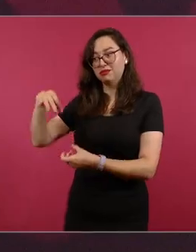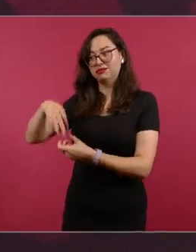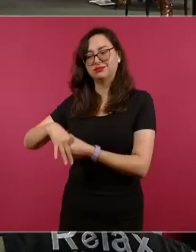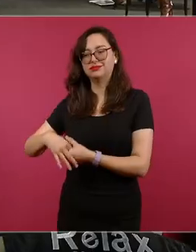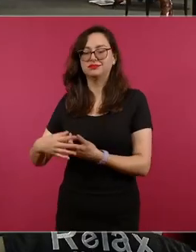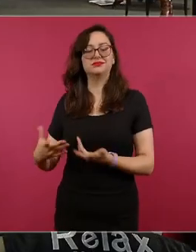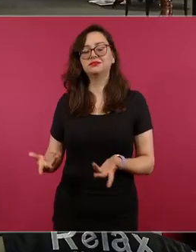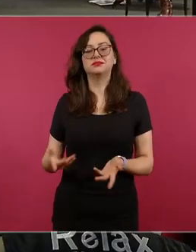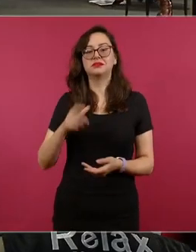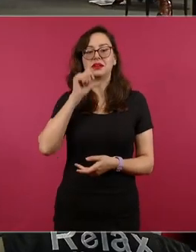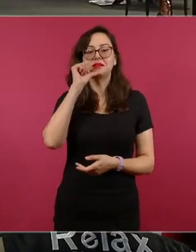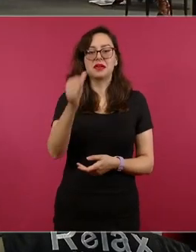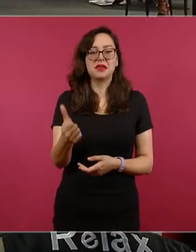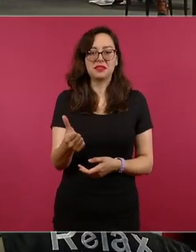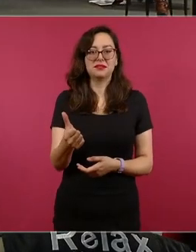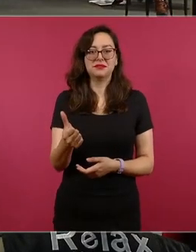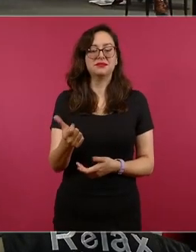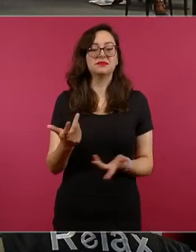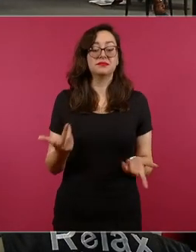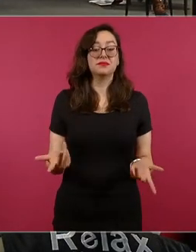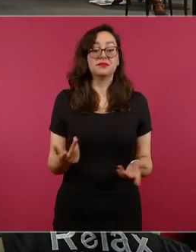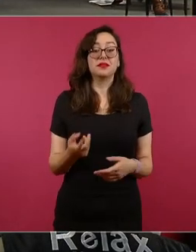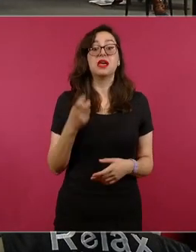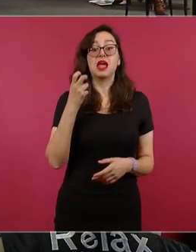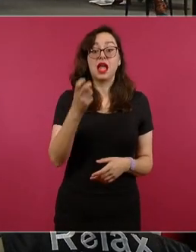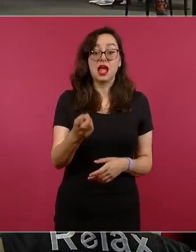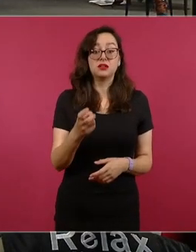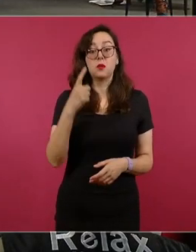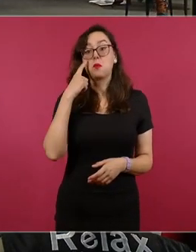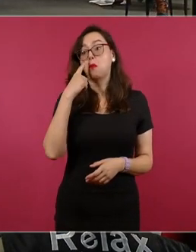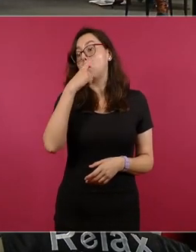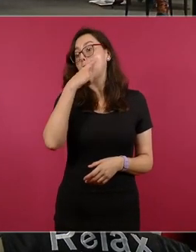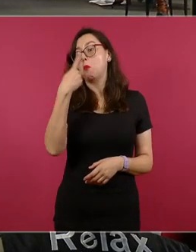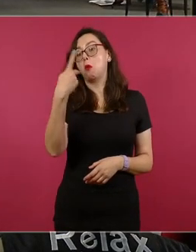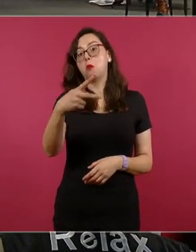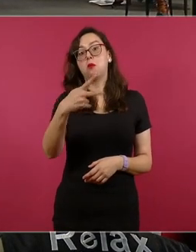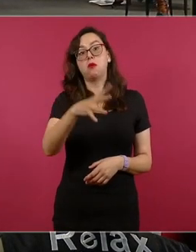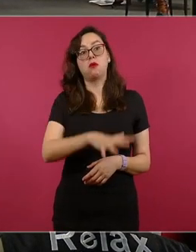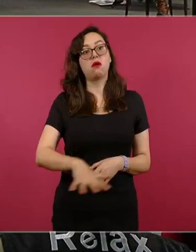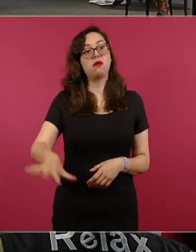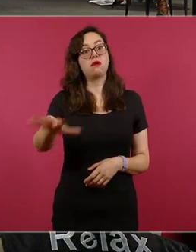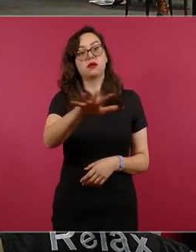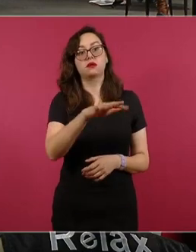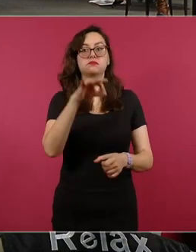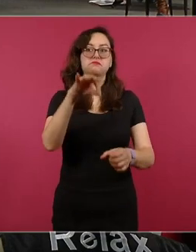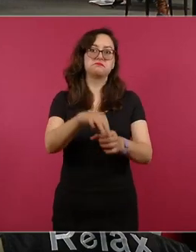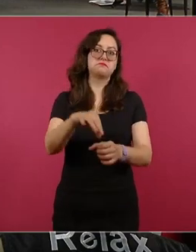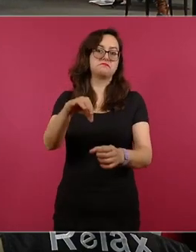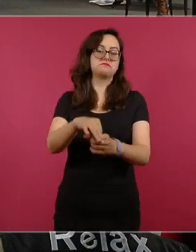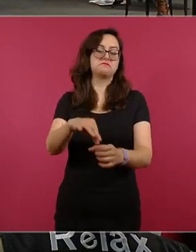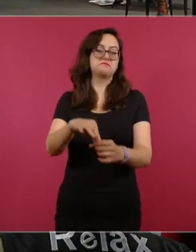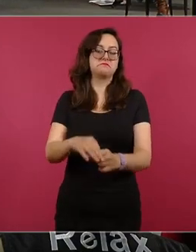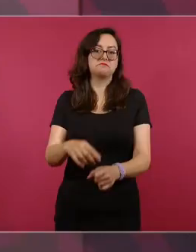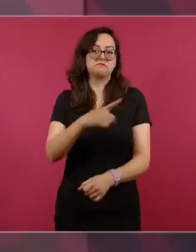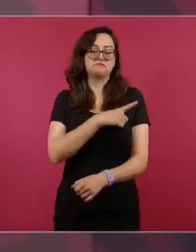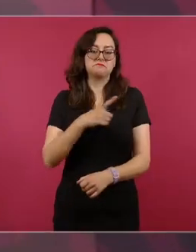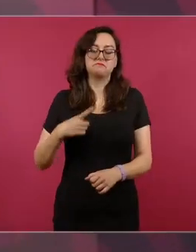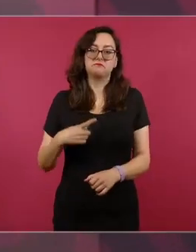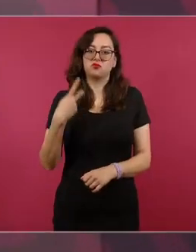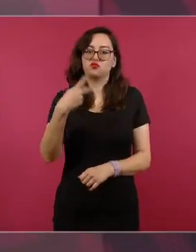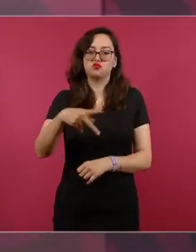encargárselo a la gente y que